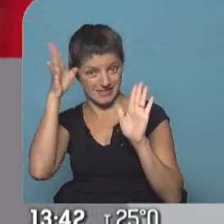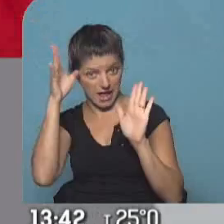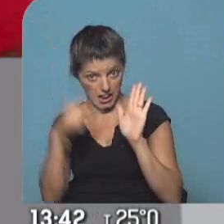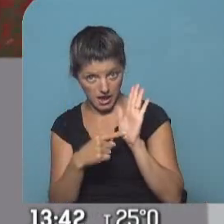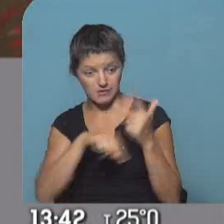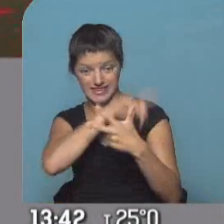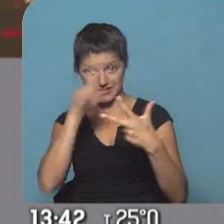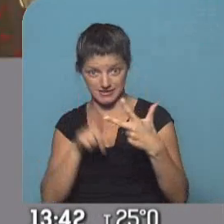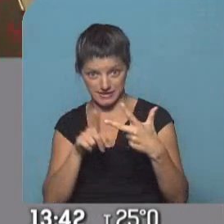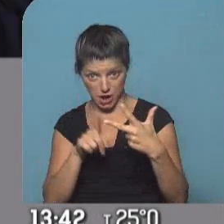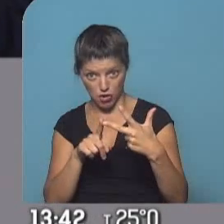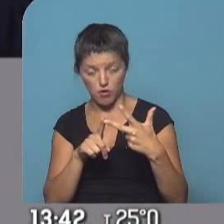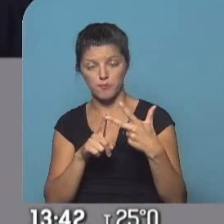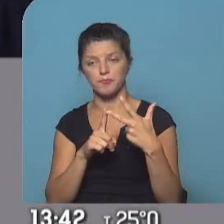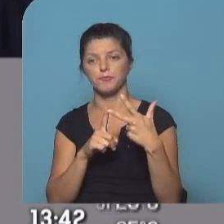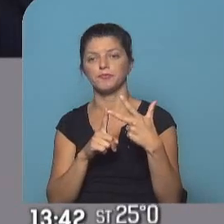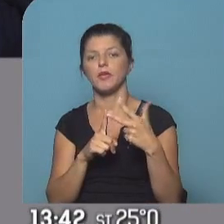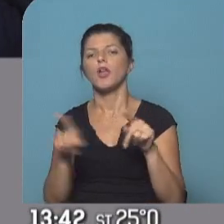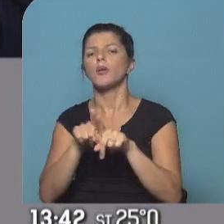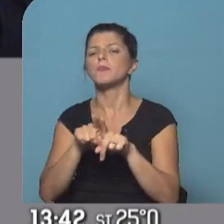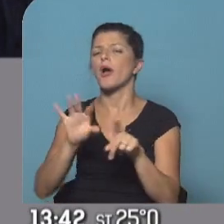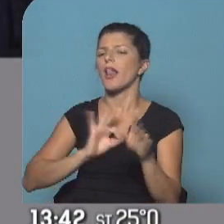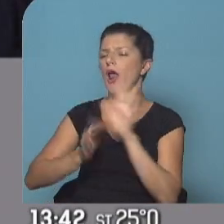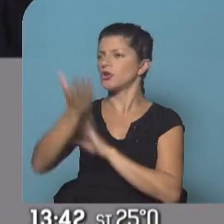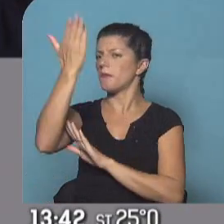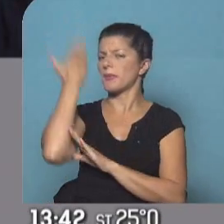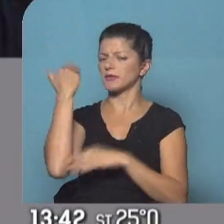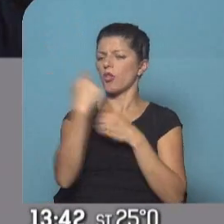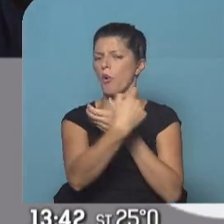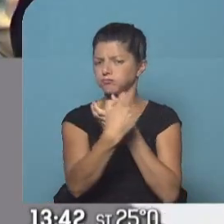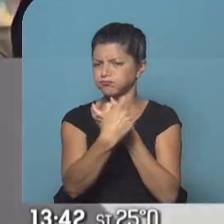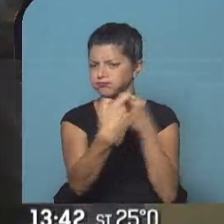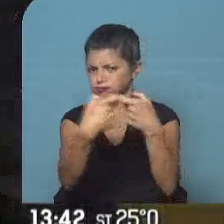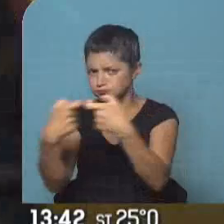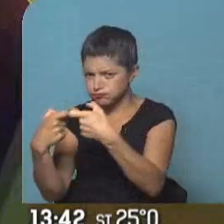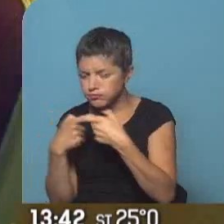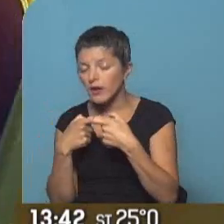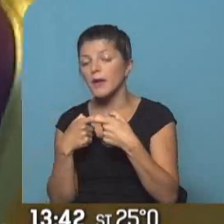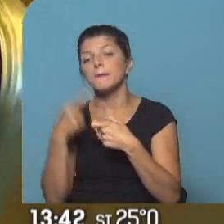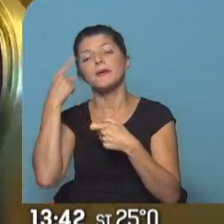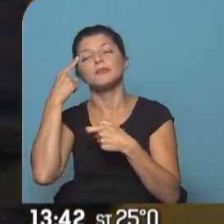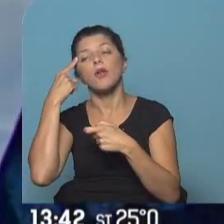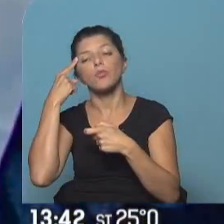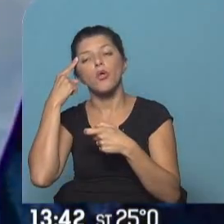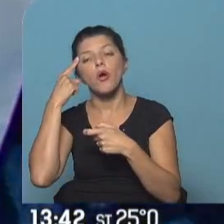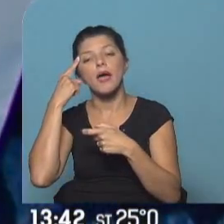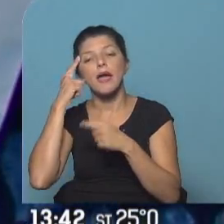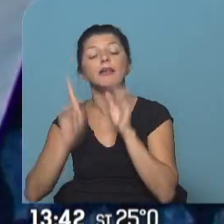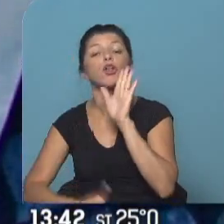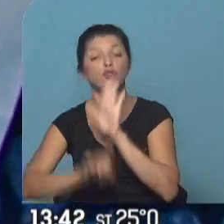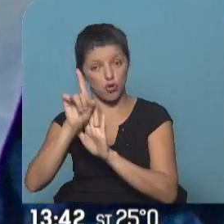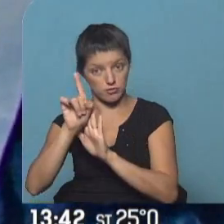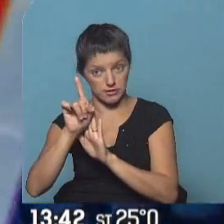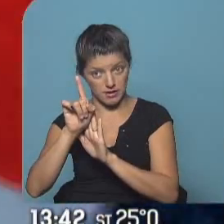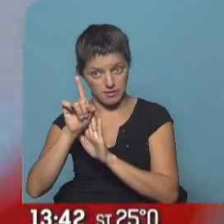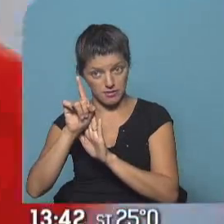que armaron y montaron esos referéndums el año pasado, sobre todo para el norte, para separarse de Italia, pero